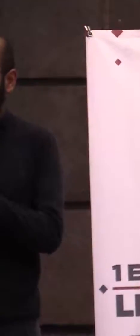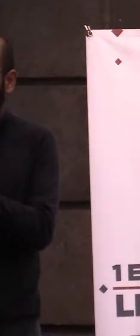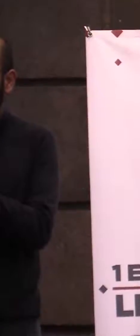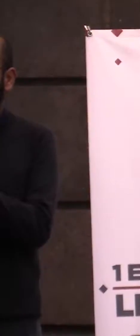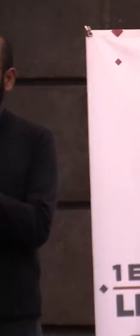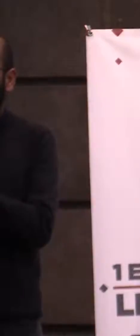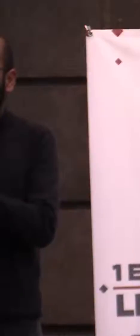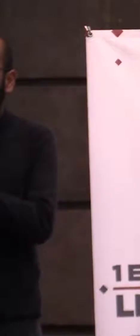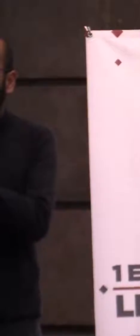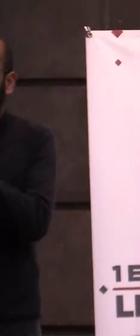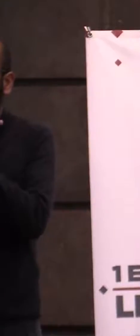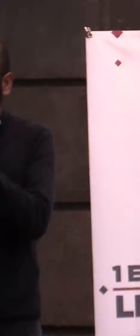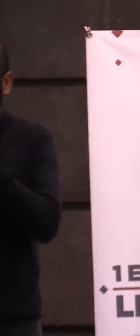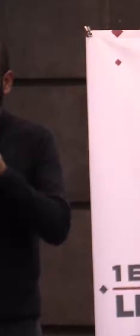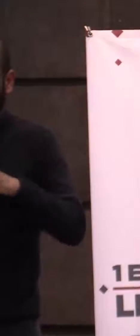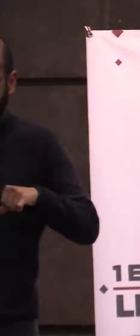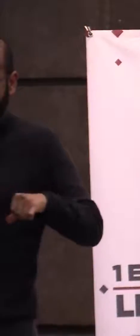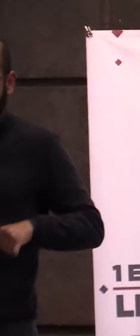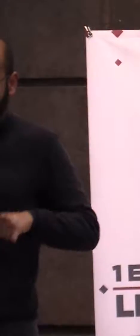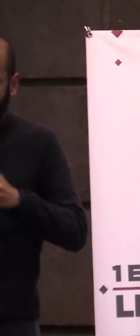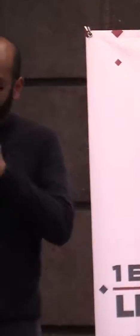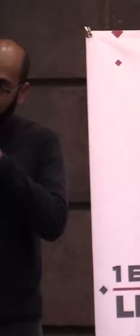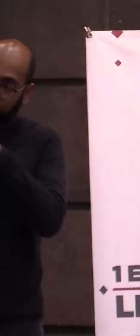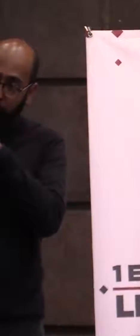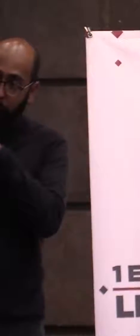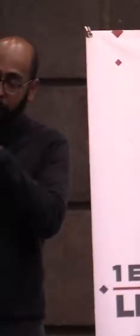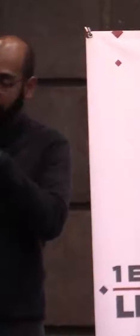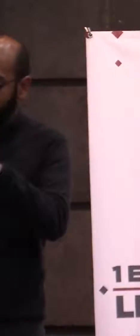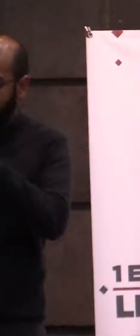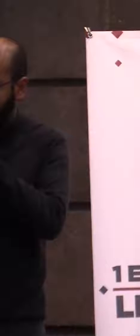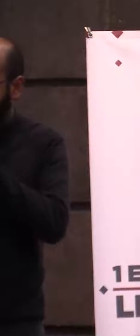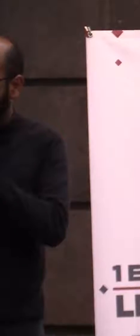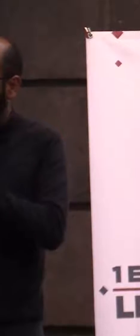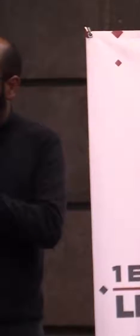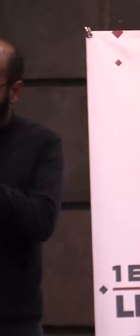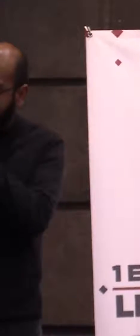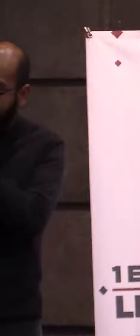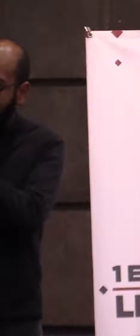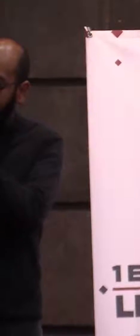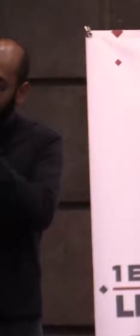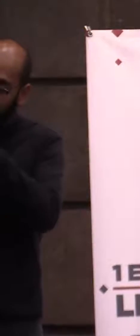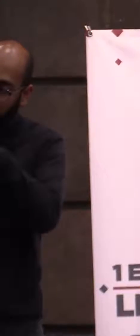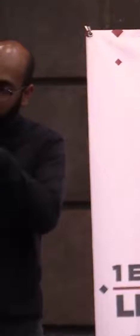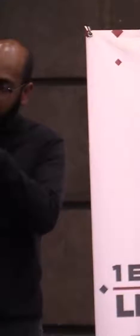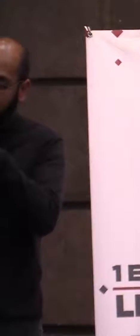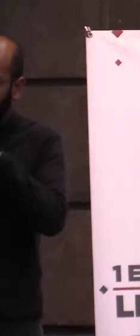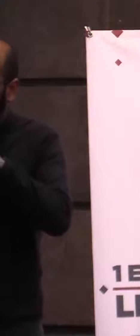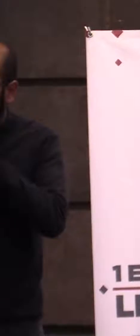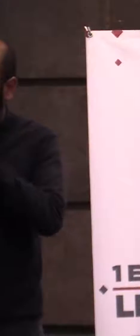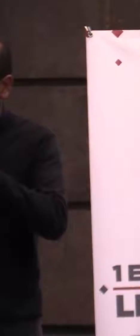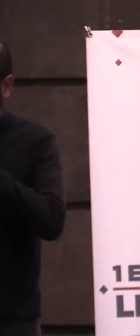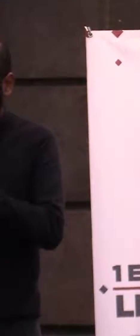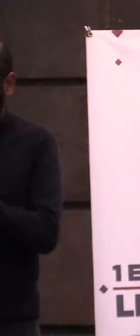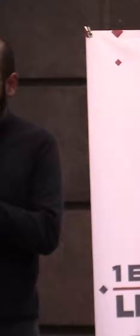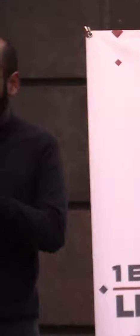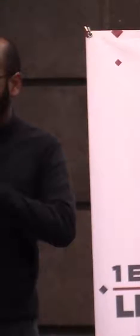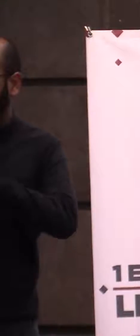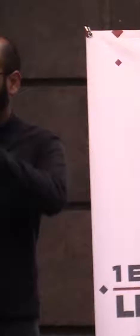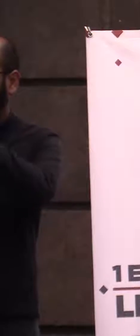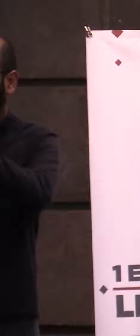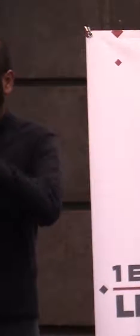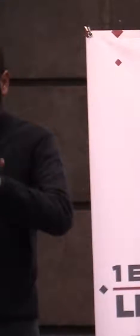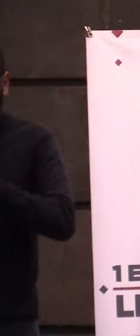rendirles cuentas sobre el trabajo realizado durante este primer año de actividades legislativas en